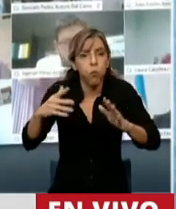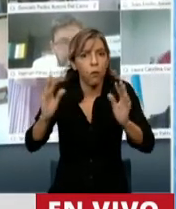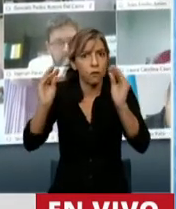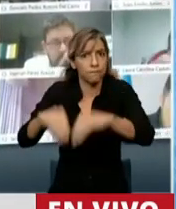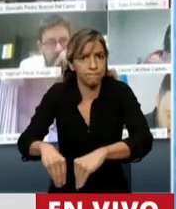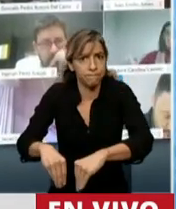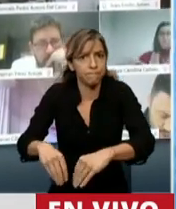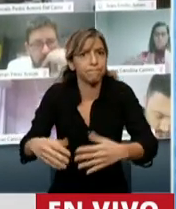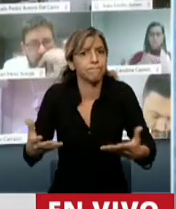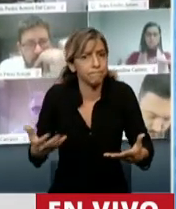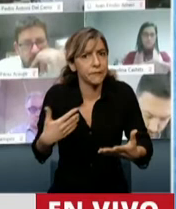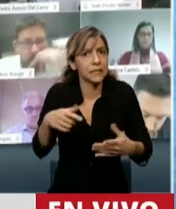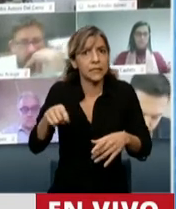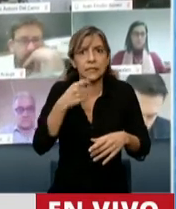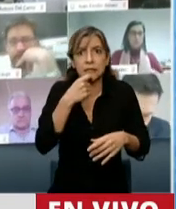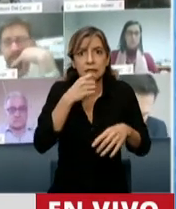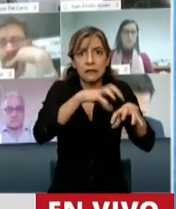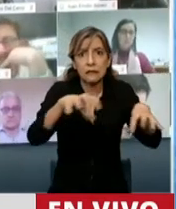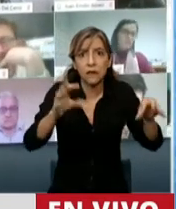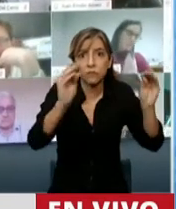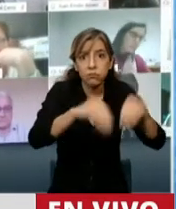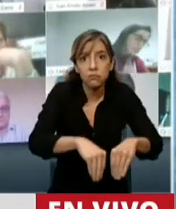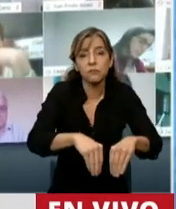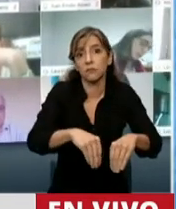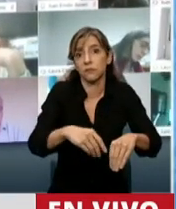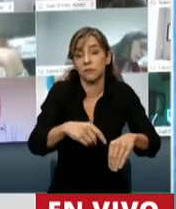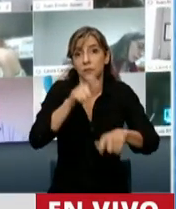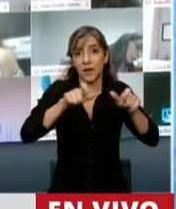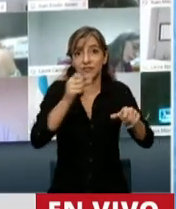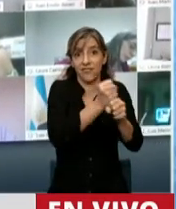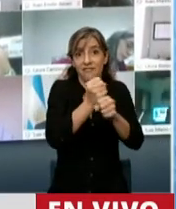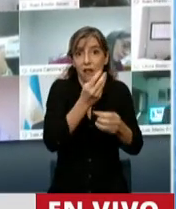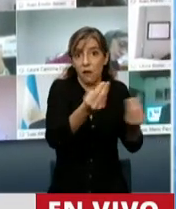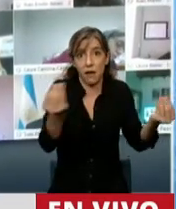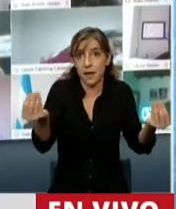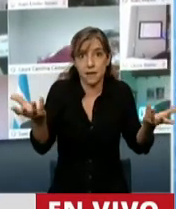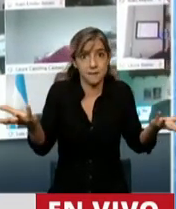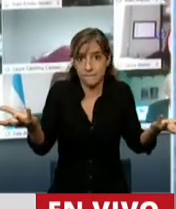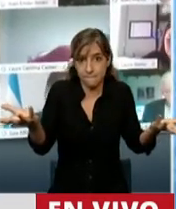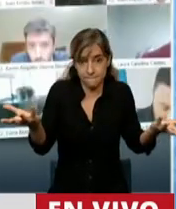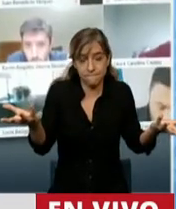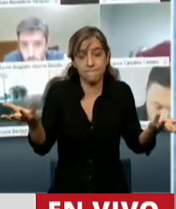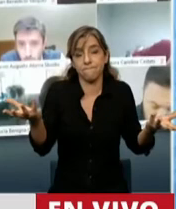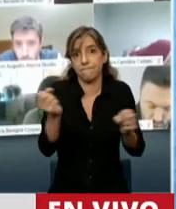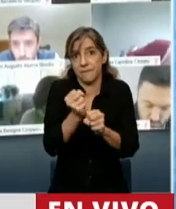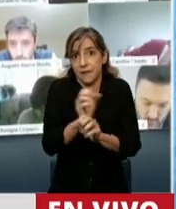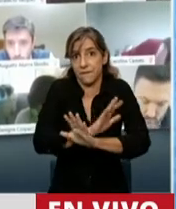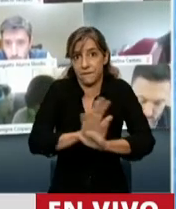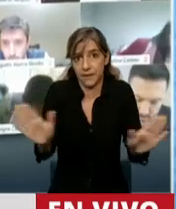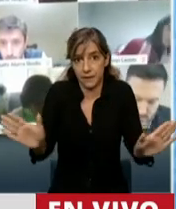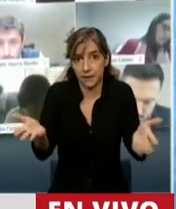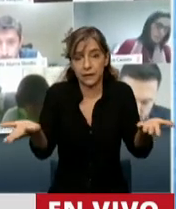Nosotros creemos que también esto arruina muchos proyectos de vida, de gente que